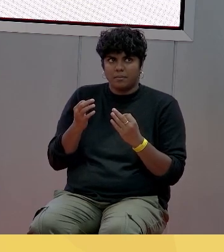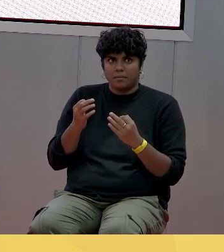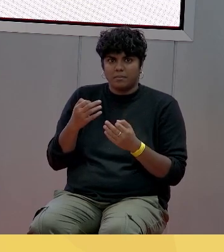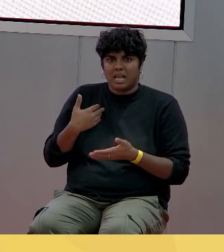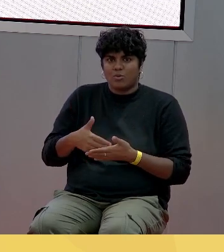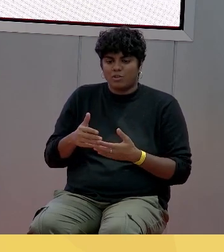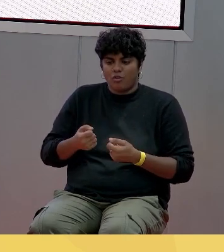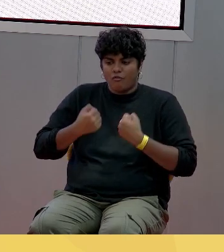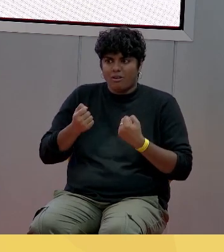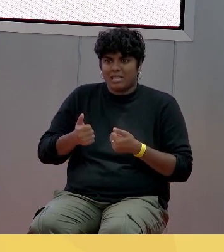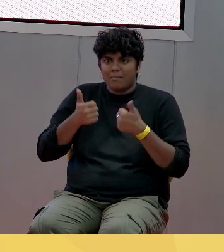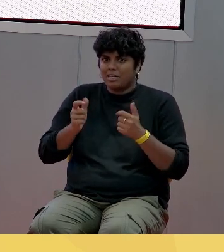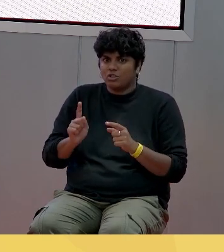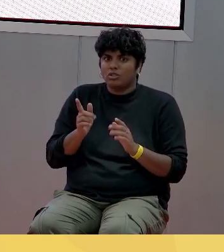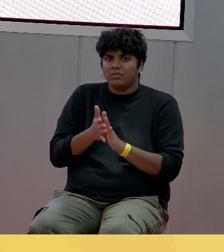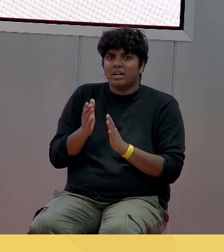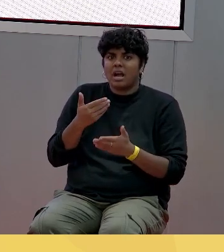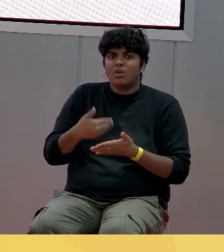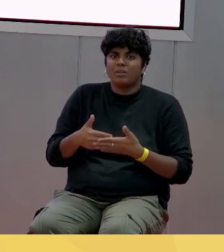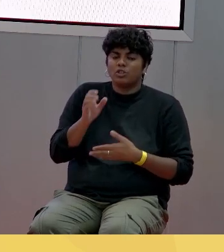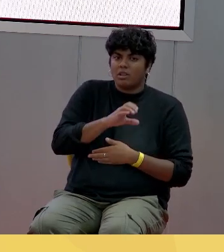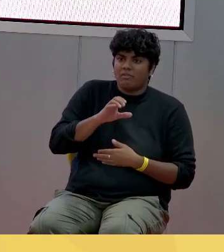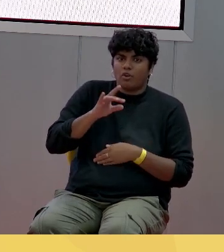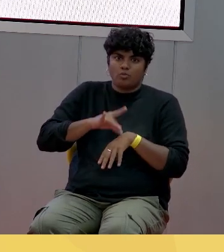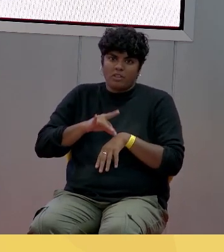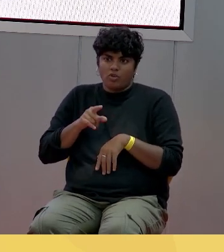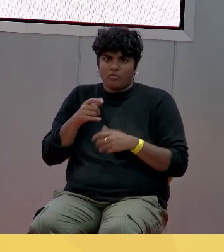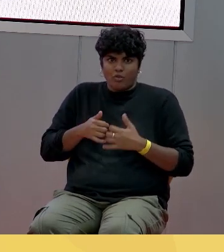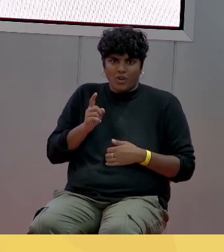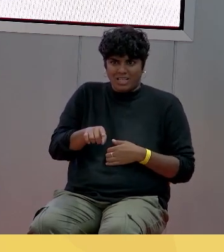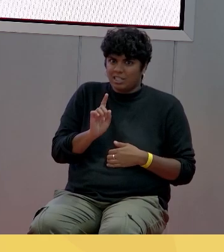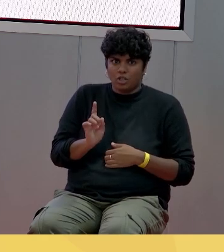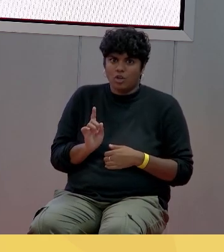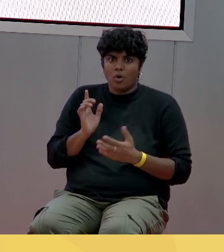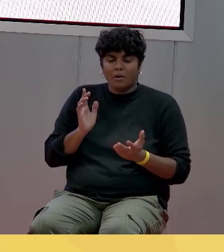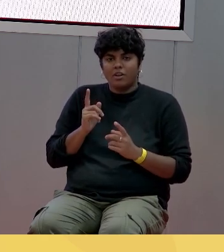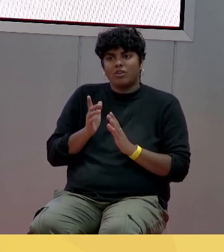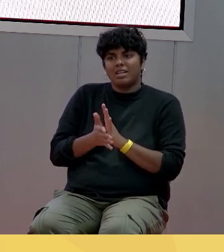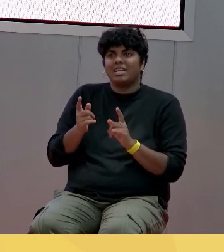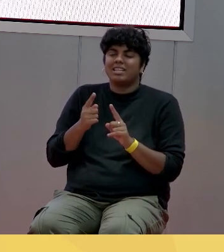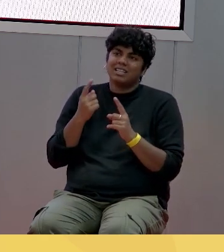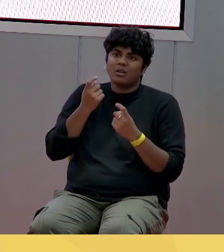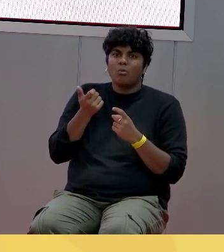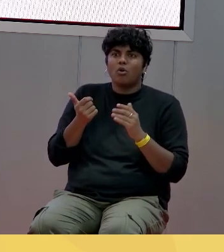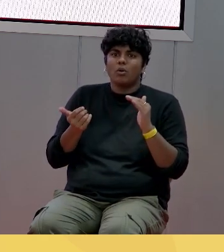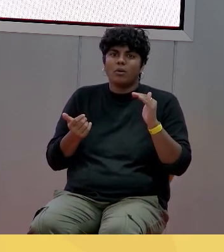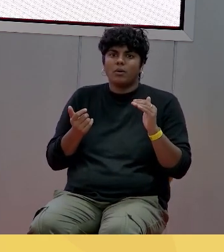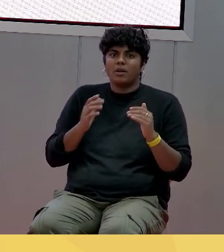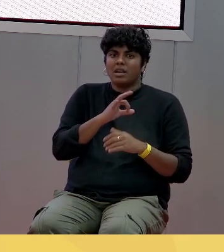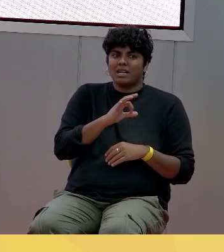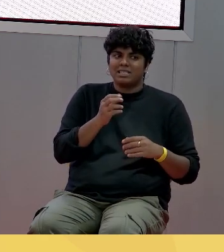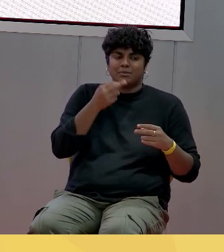argumentos. De hecho, no funciona así los argumentos científicos ni médicos. Pero a lo mejor a nivel legal sí que quieren contrarrestar eso de Hilary Cass